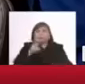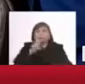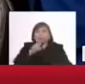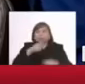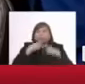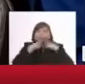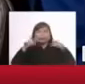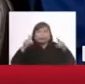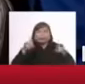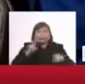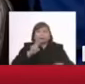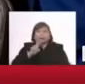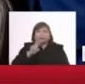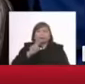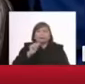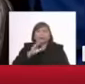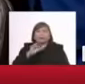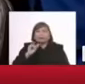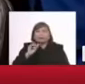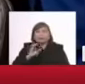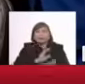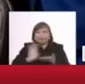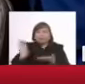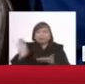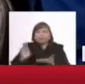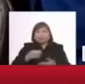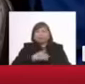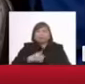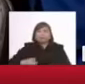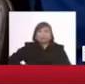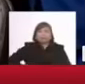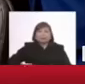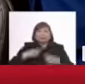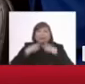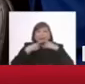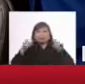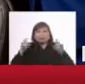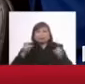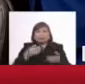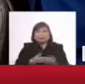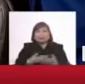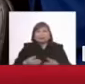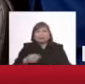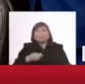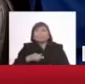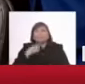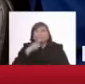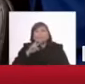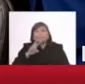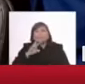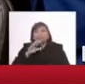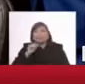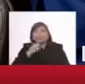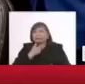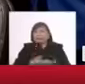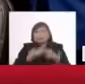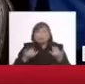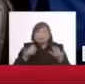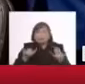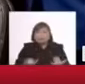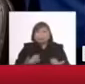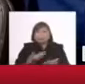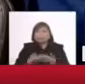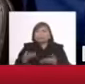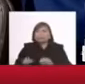de Perú y ahora lo escuchamos, mirá. O sea que está sesionando, sí, o intenta sesionar el Congreso. Exactamente. A ver. La aplicación del régimen